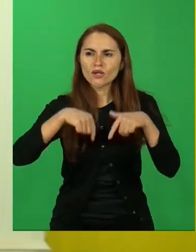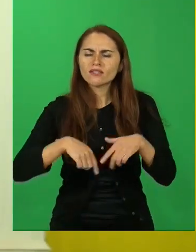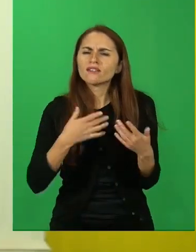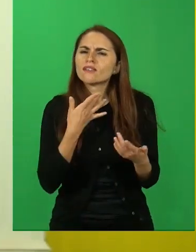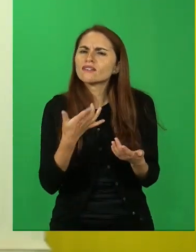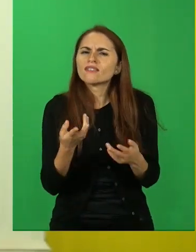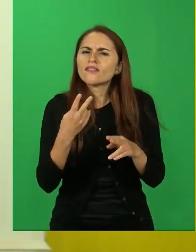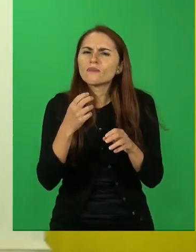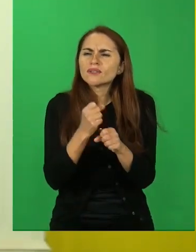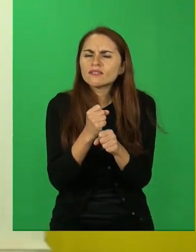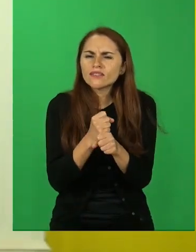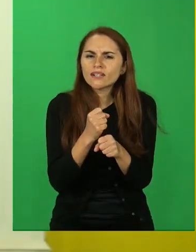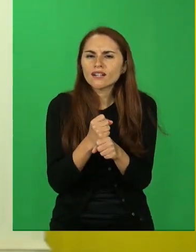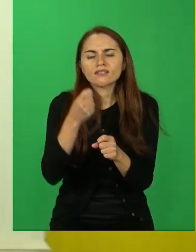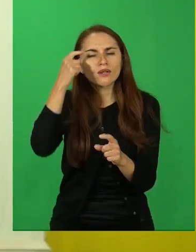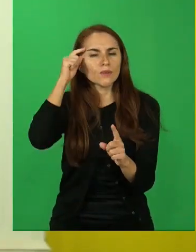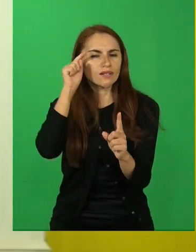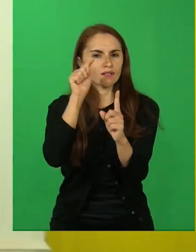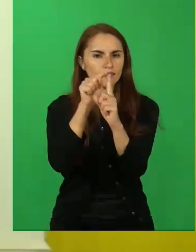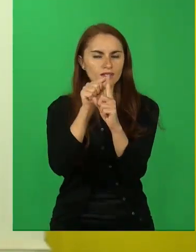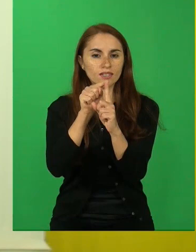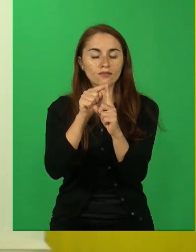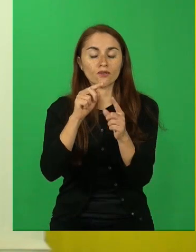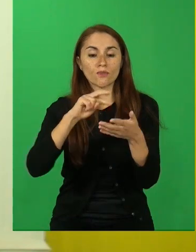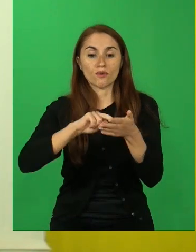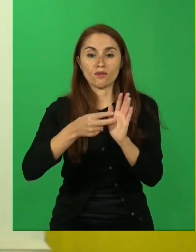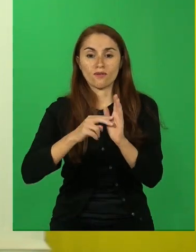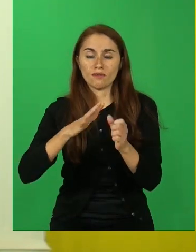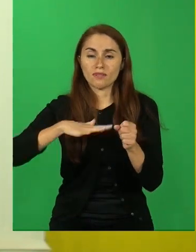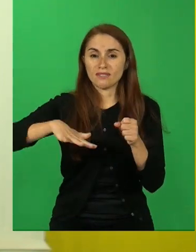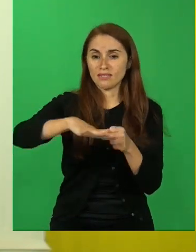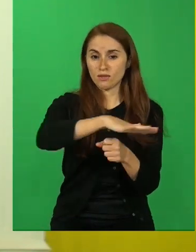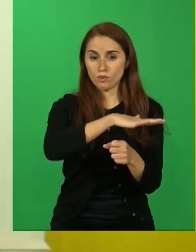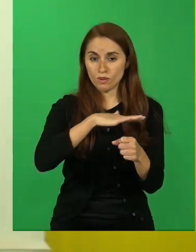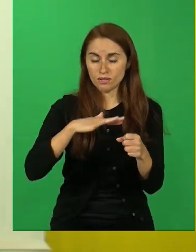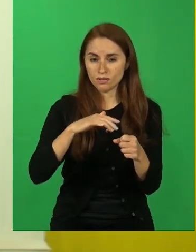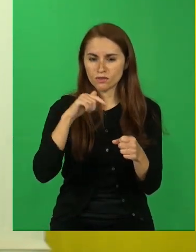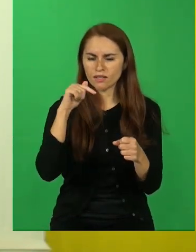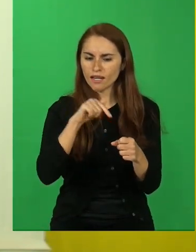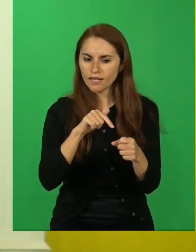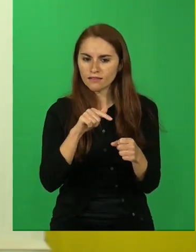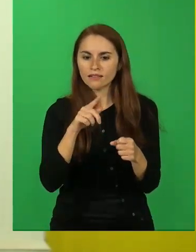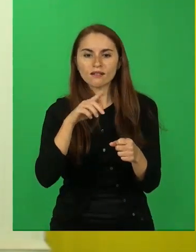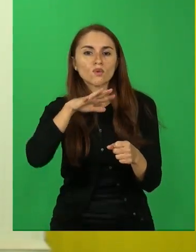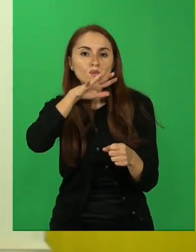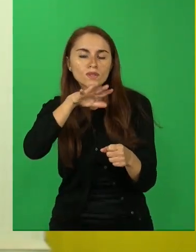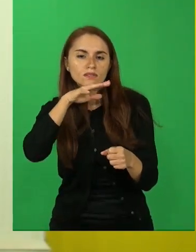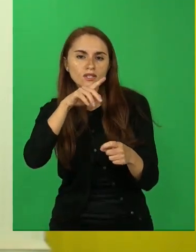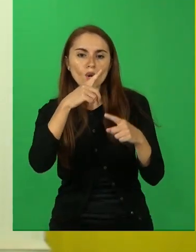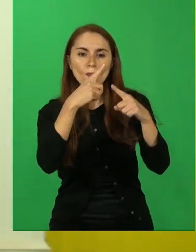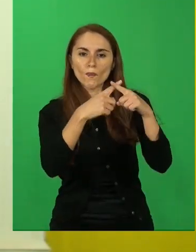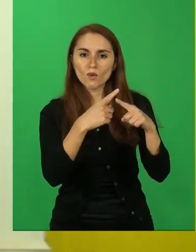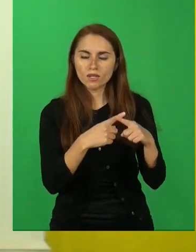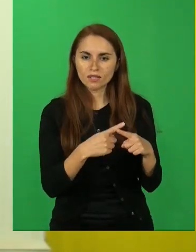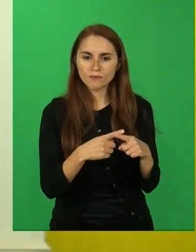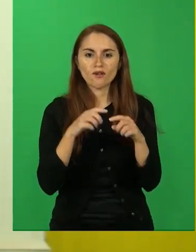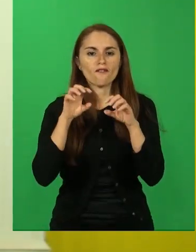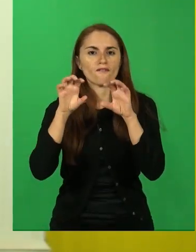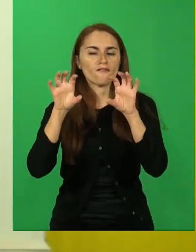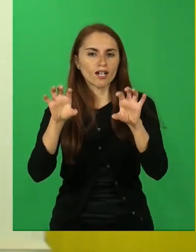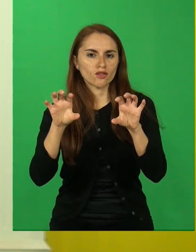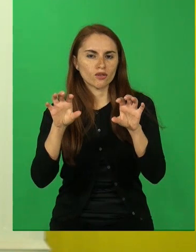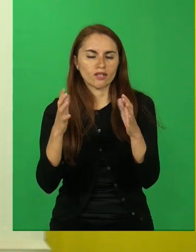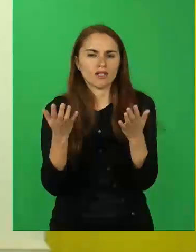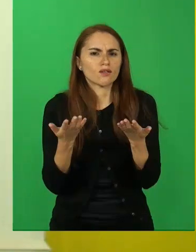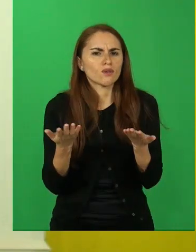hoy? Como objetivo tenemos resolver situaciones problemáticas que involucran múltiplos y factores. Es decir,